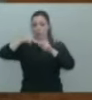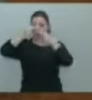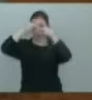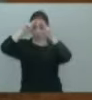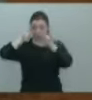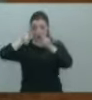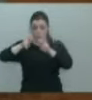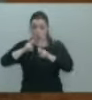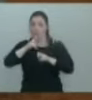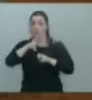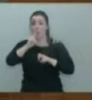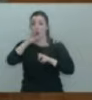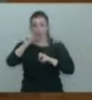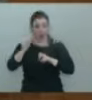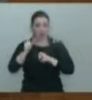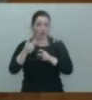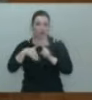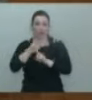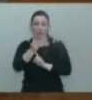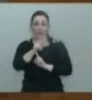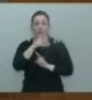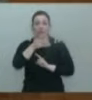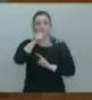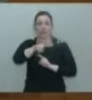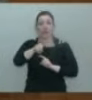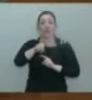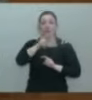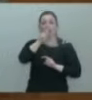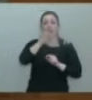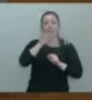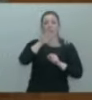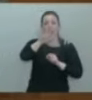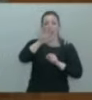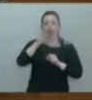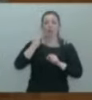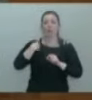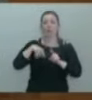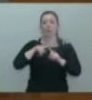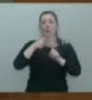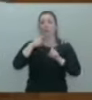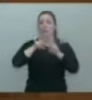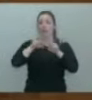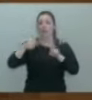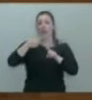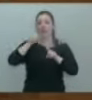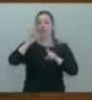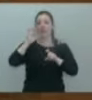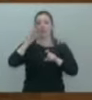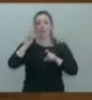el año 2005, la Intervención General de la Administración del Estado resolvió considerar a Gispasa como